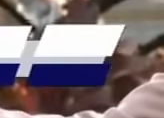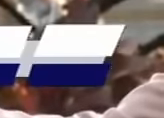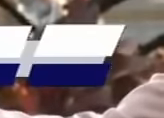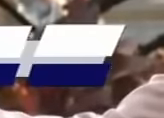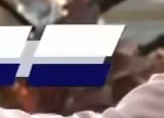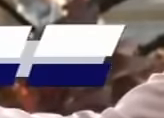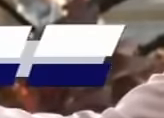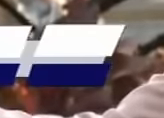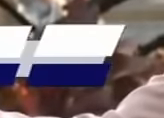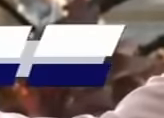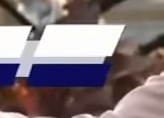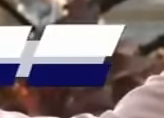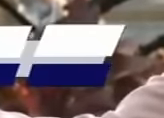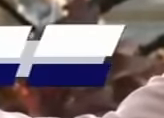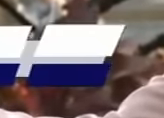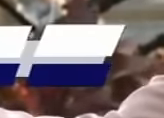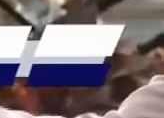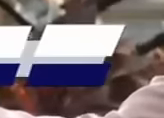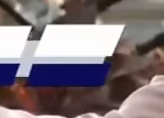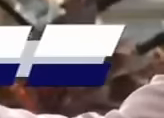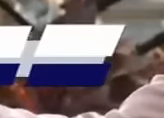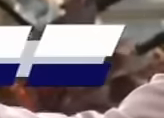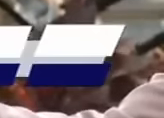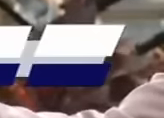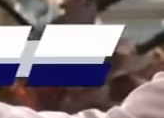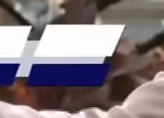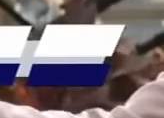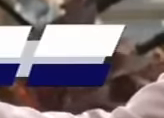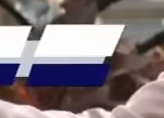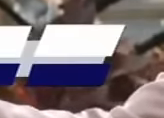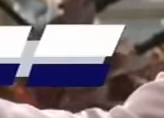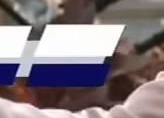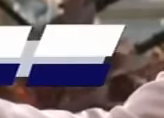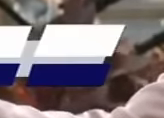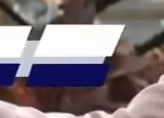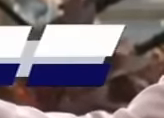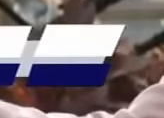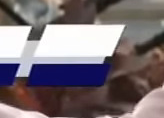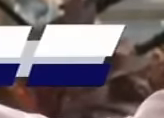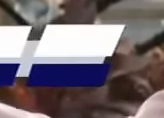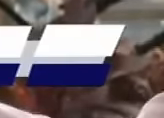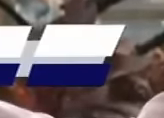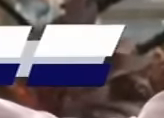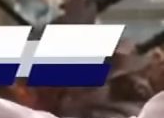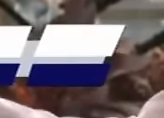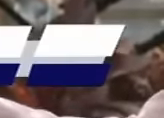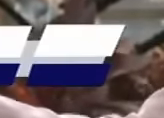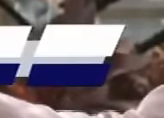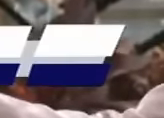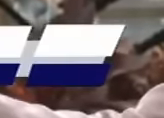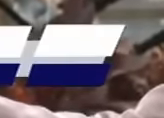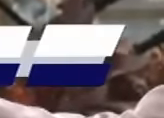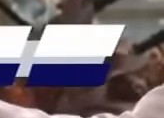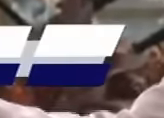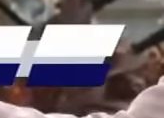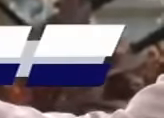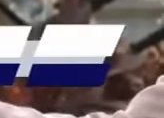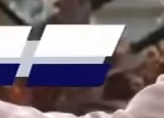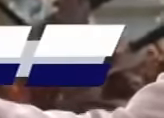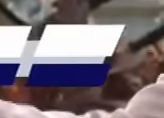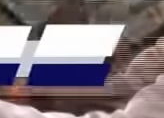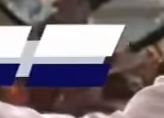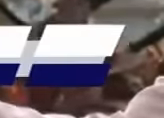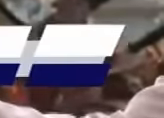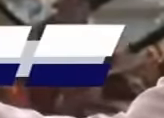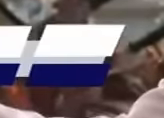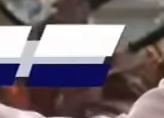embajada de Venezuela, la República Bolivariana de Venezuela en el Ecuador, y así como cerrar el consulado de Quito y